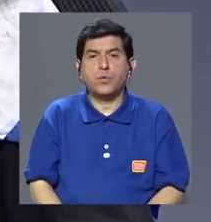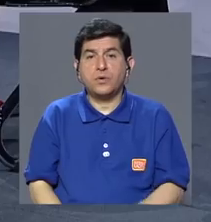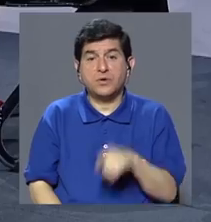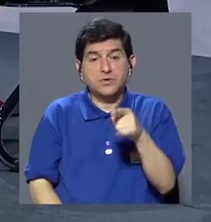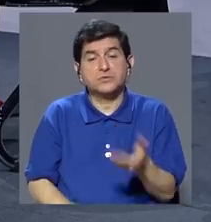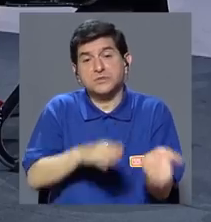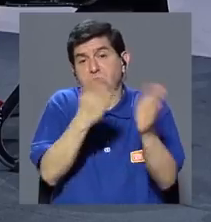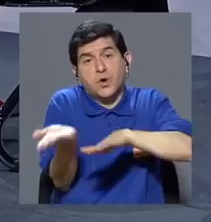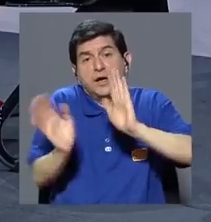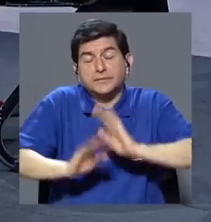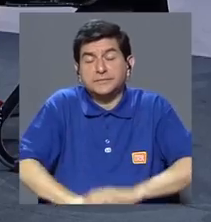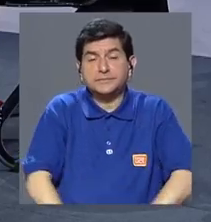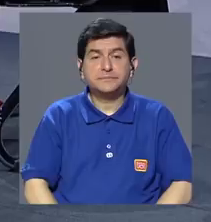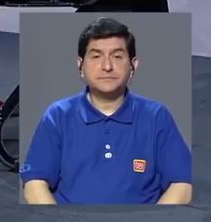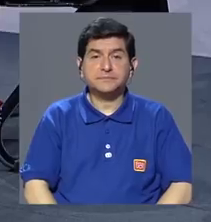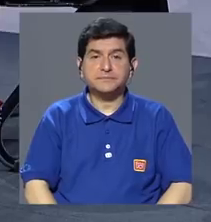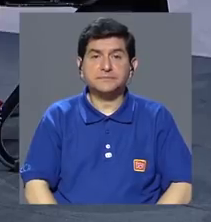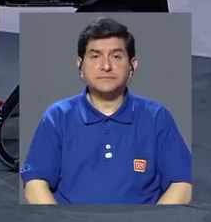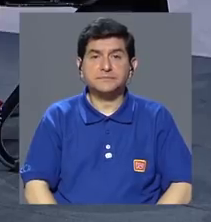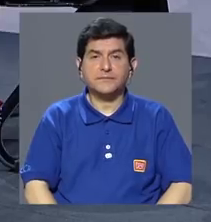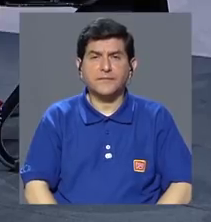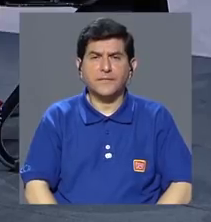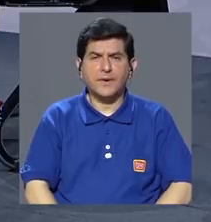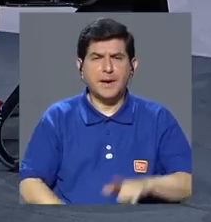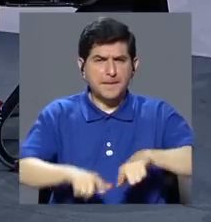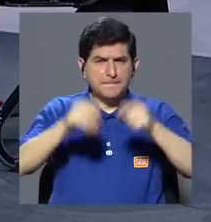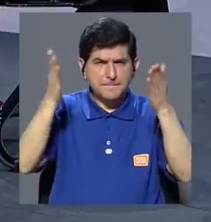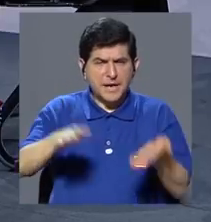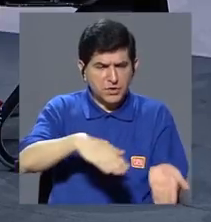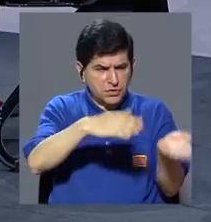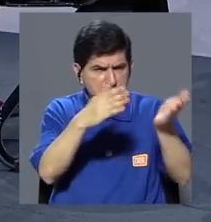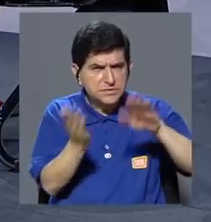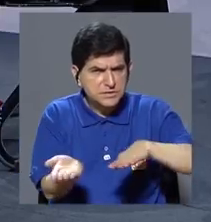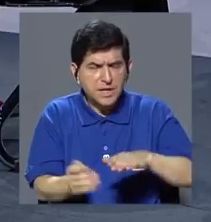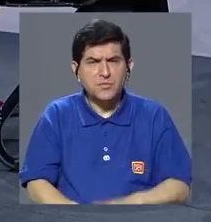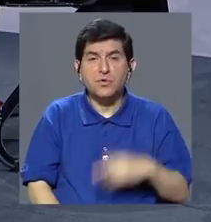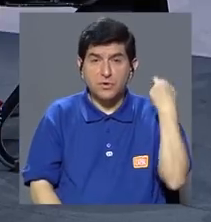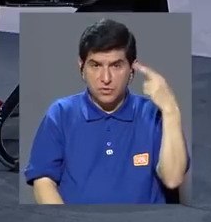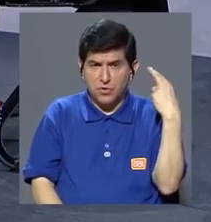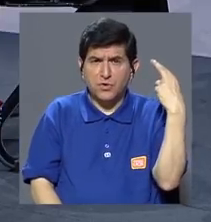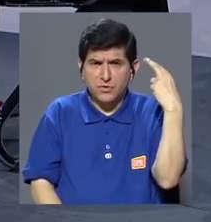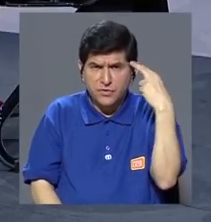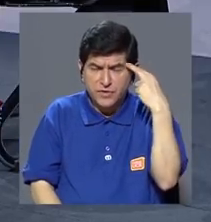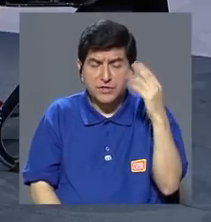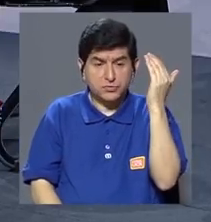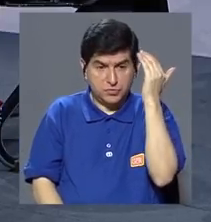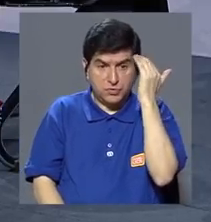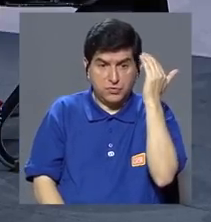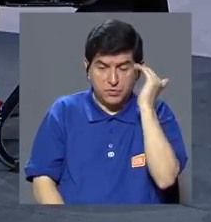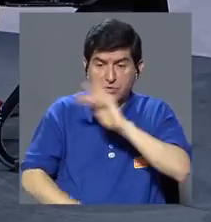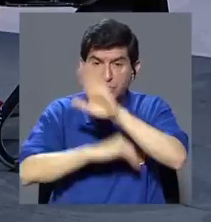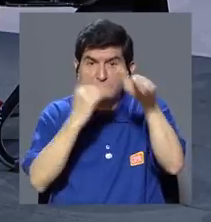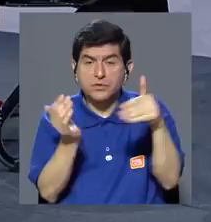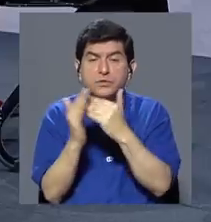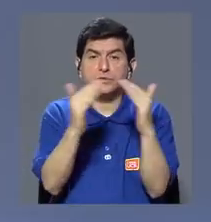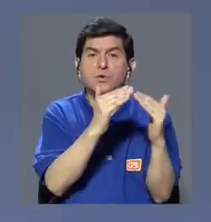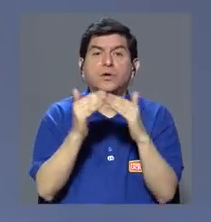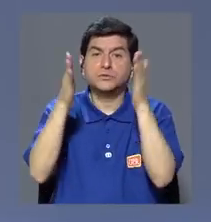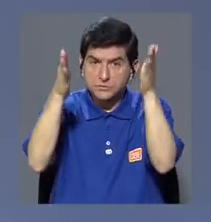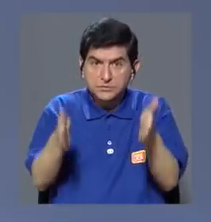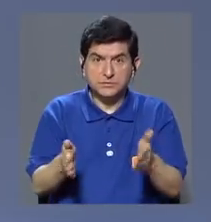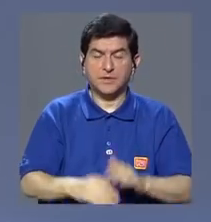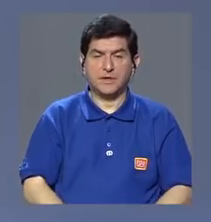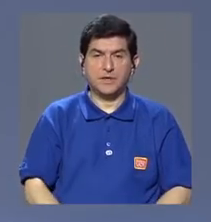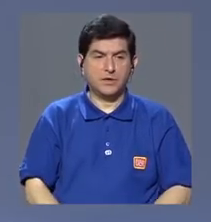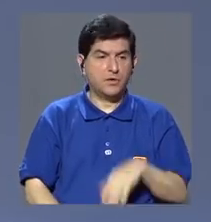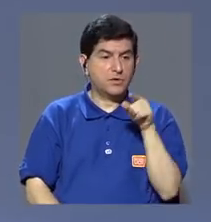mataron y hay un periodista que falleció y fue motivo de conocimiento de toda la ciudadanía y cuando